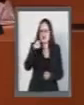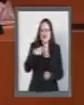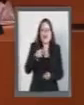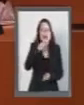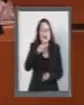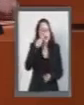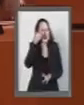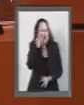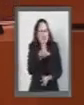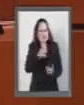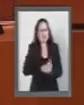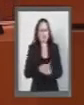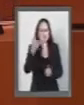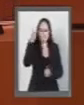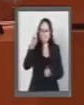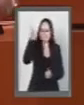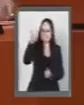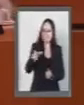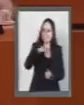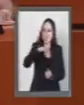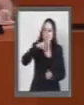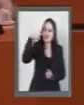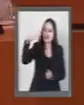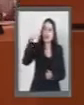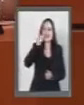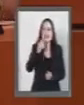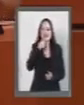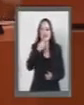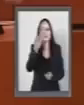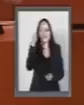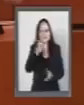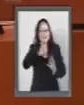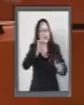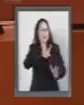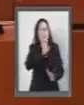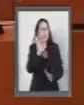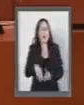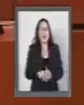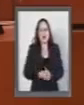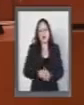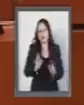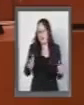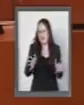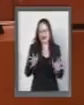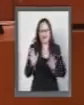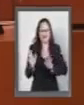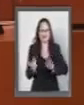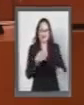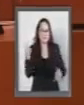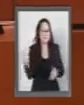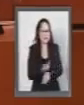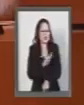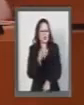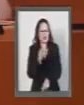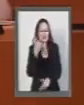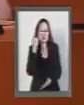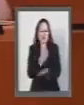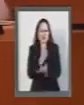ese, como dicen en la tierra de Guerrero, ese ya está muerto. Nada más hace falta que se acueste.